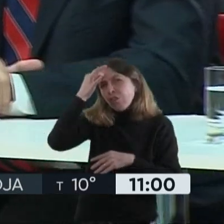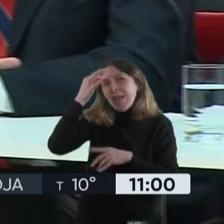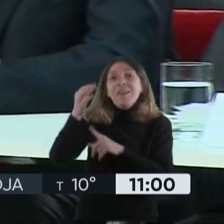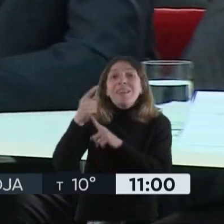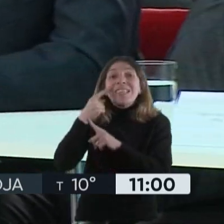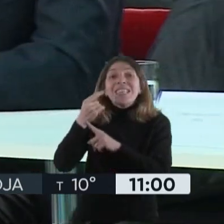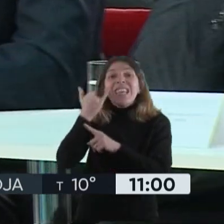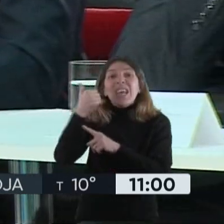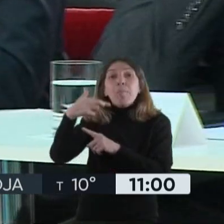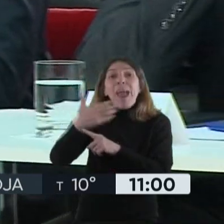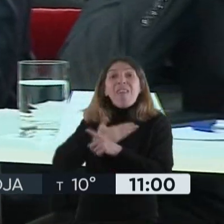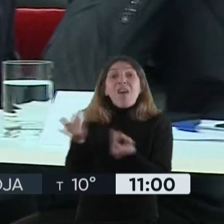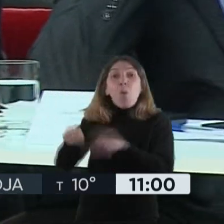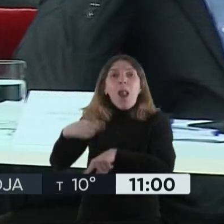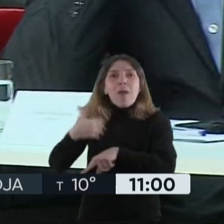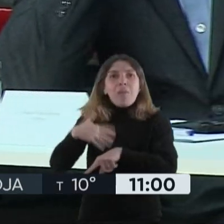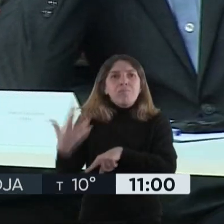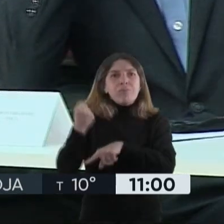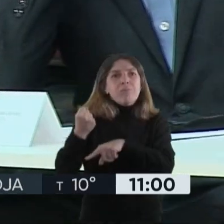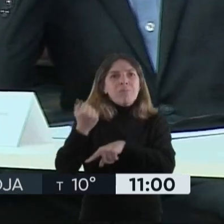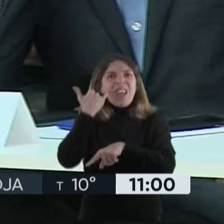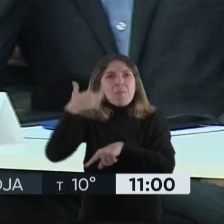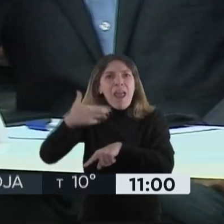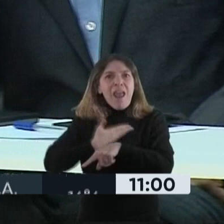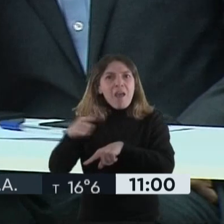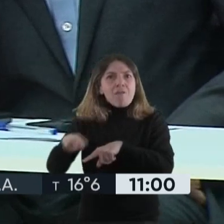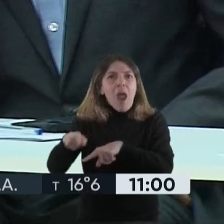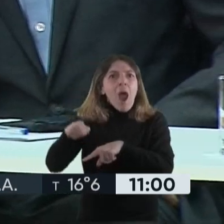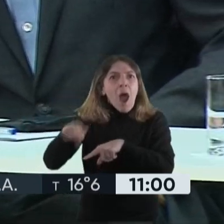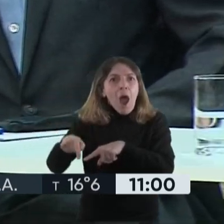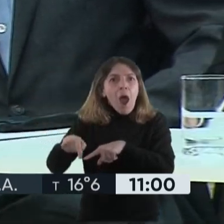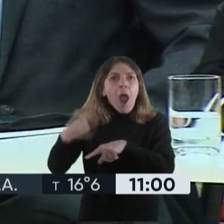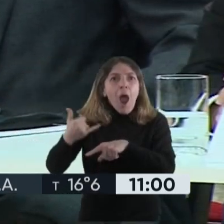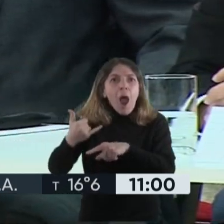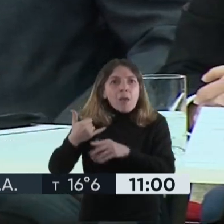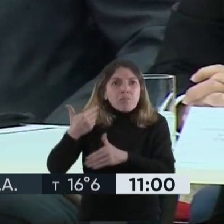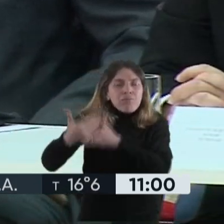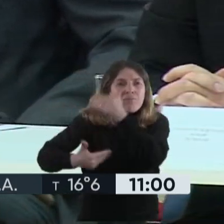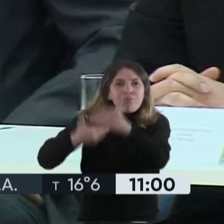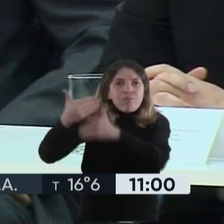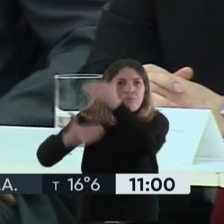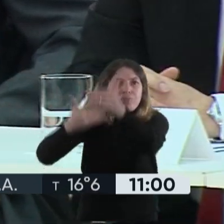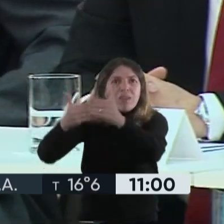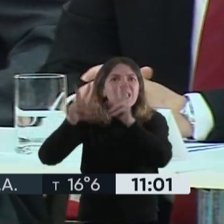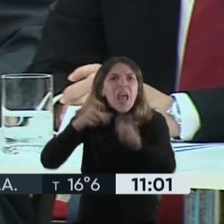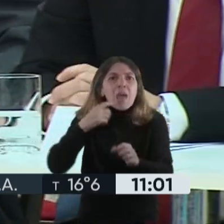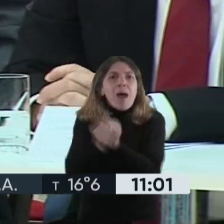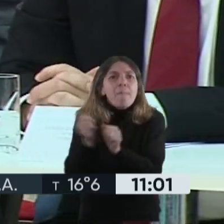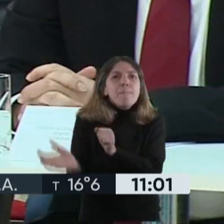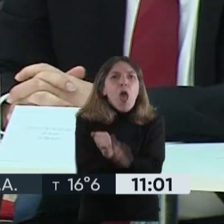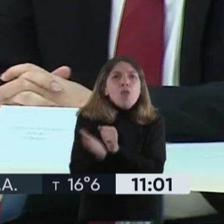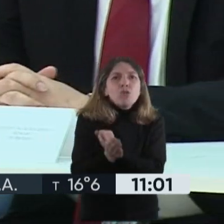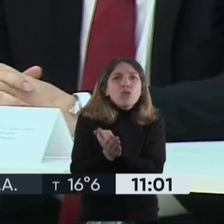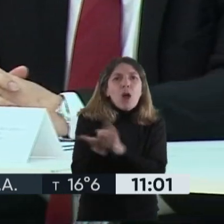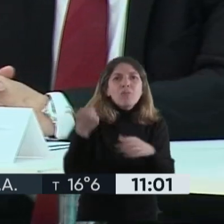YPF, una curva de aprendizaje muy virtuosa desde lo que es la producción de hidrocarburos,